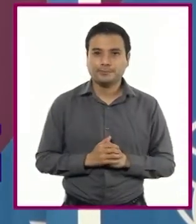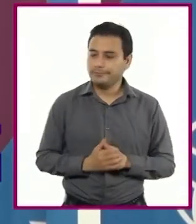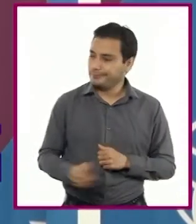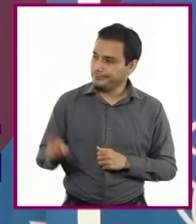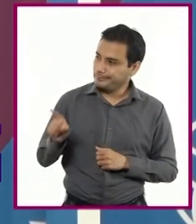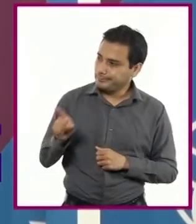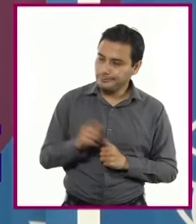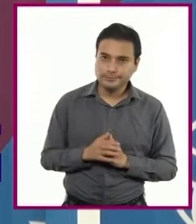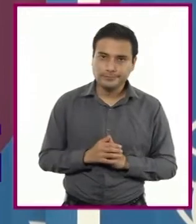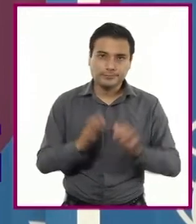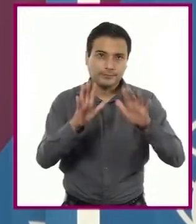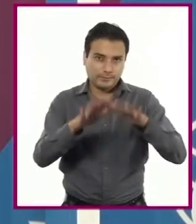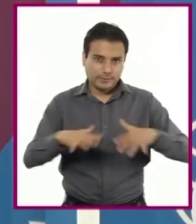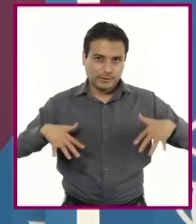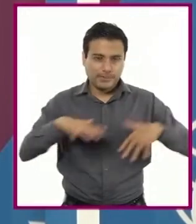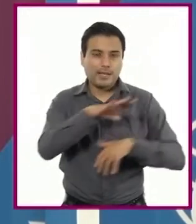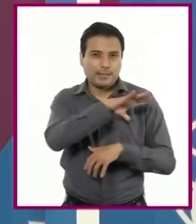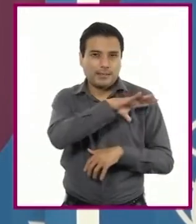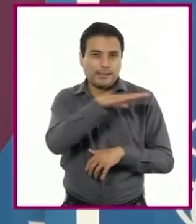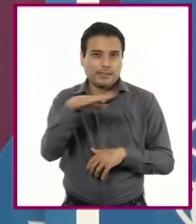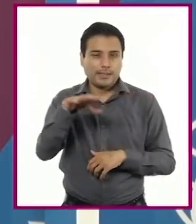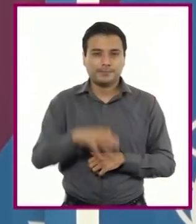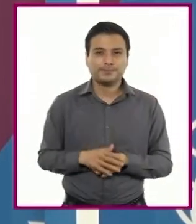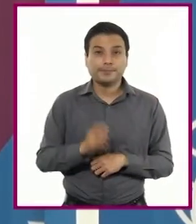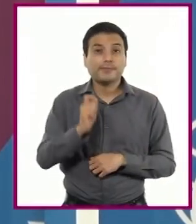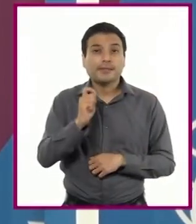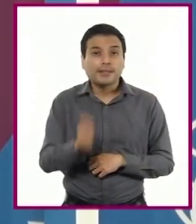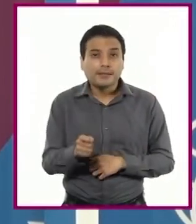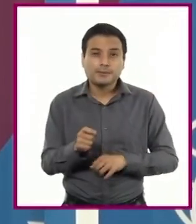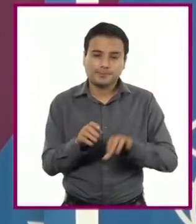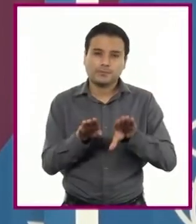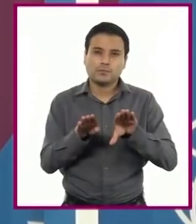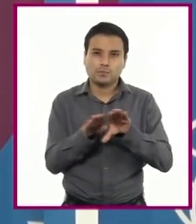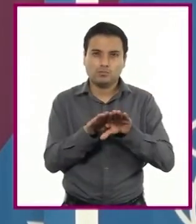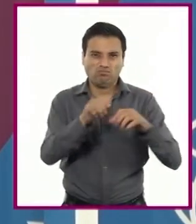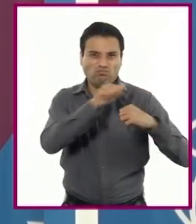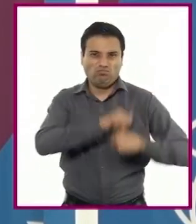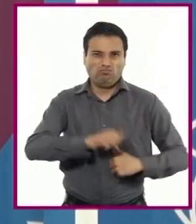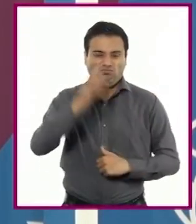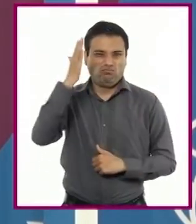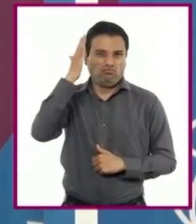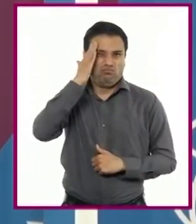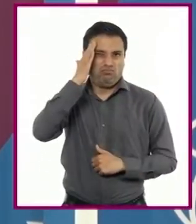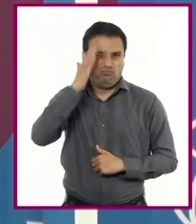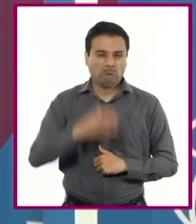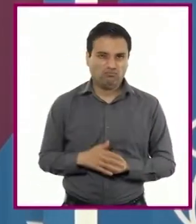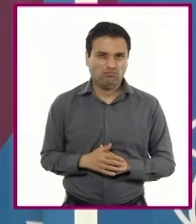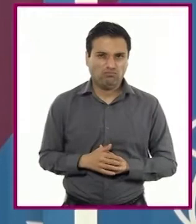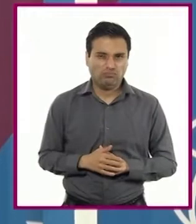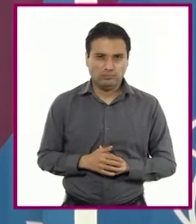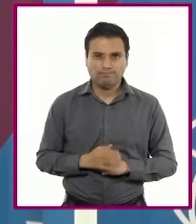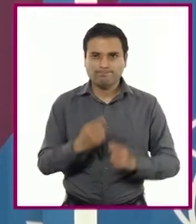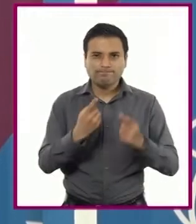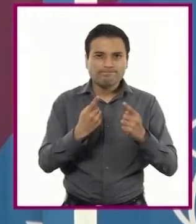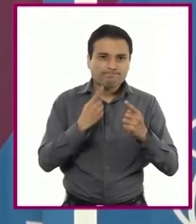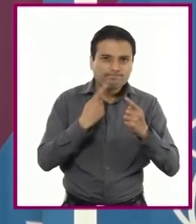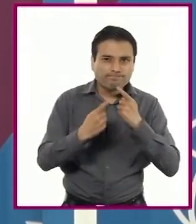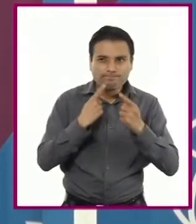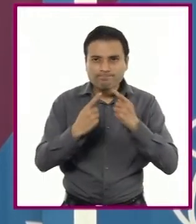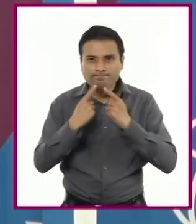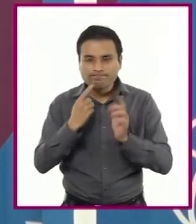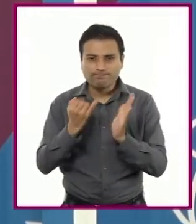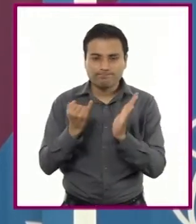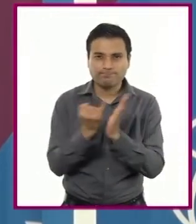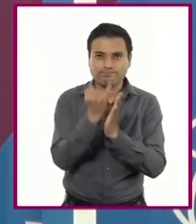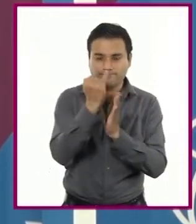Asamblea General. Es el órgano representante, normativo y deliberativo de la ONU, y